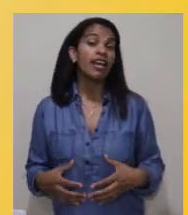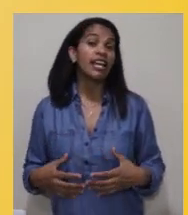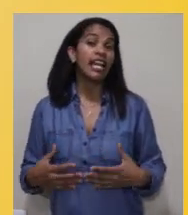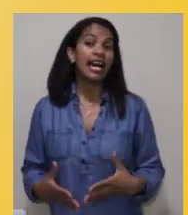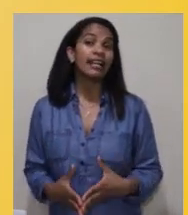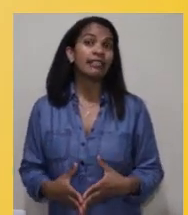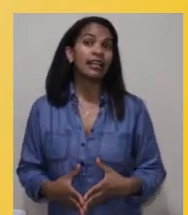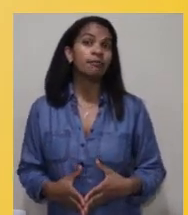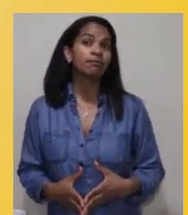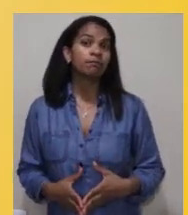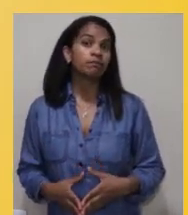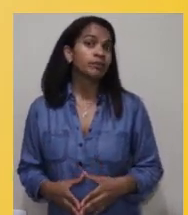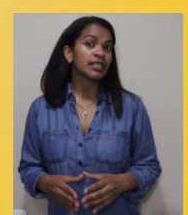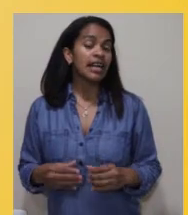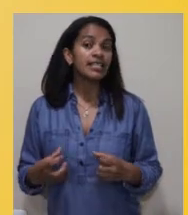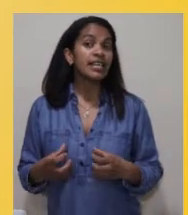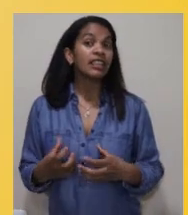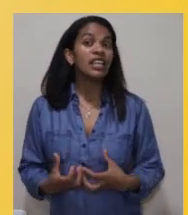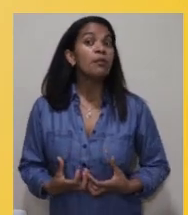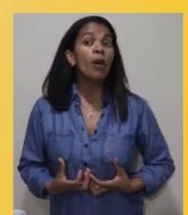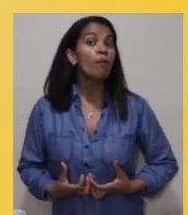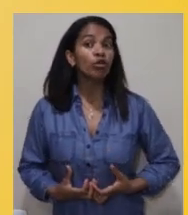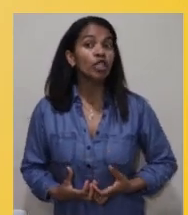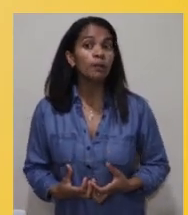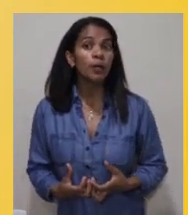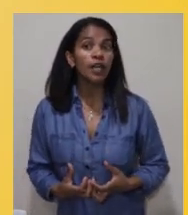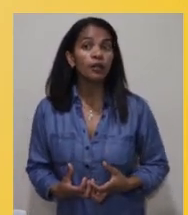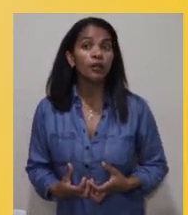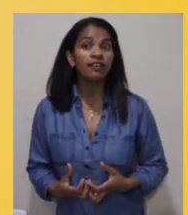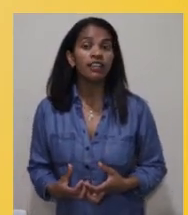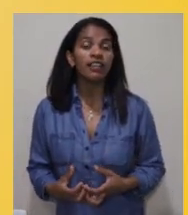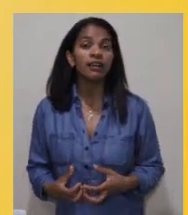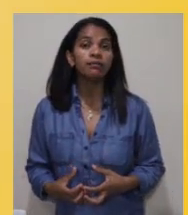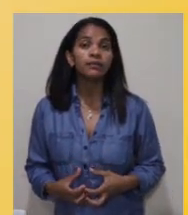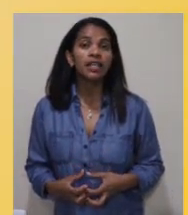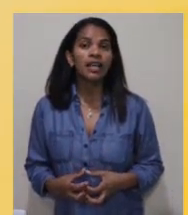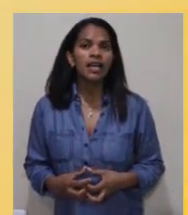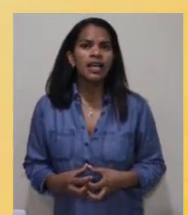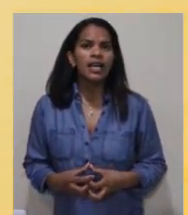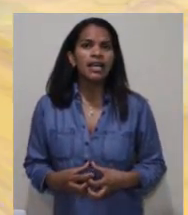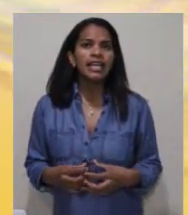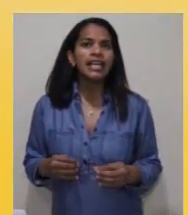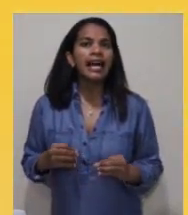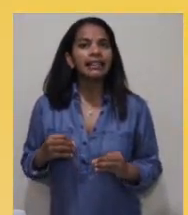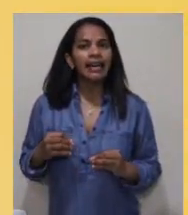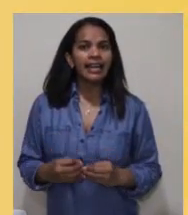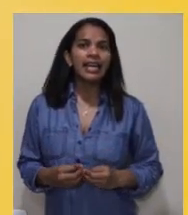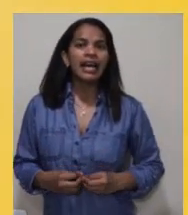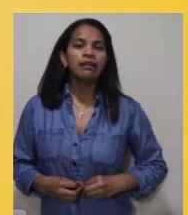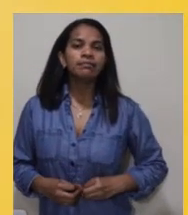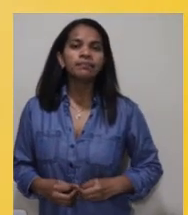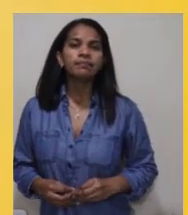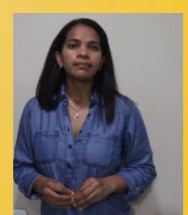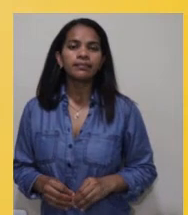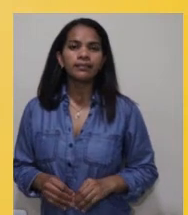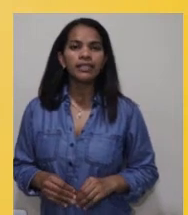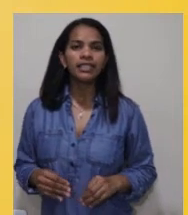académico, en el arte. Así que tenemos muchos proyectos de vida y la